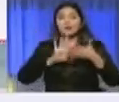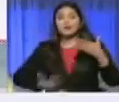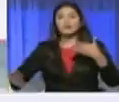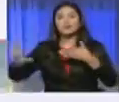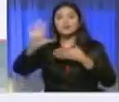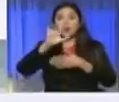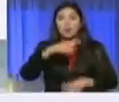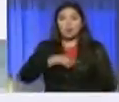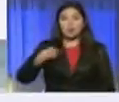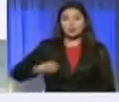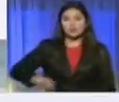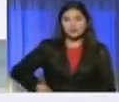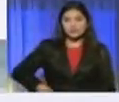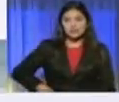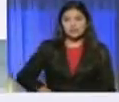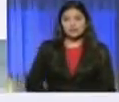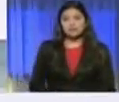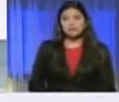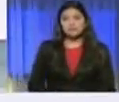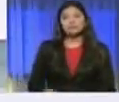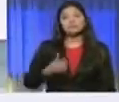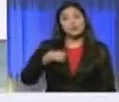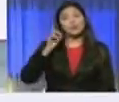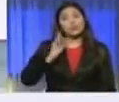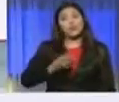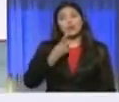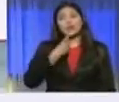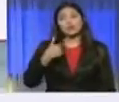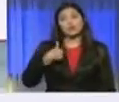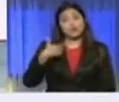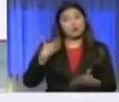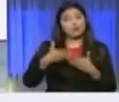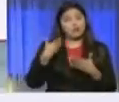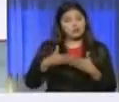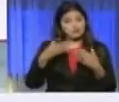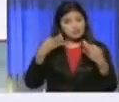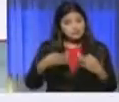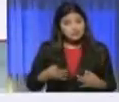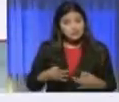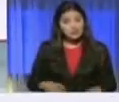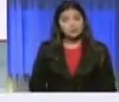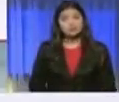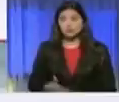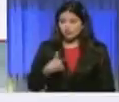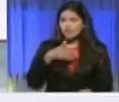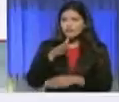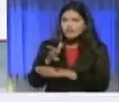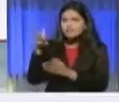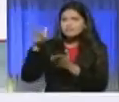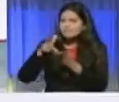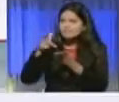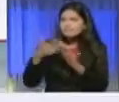China. Me atrevo a decirlo porque fui testigo, protagonista.